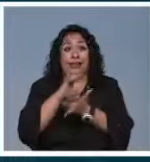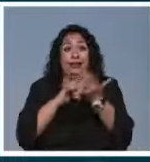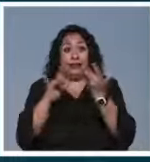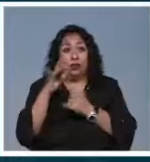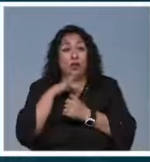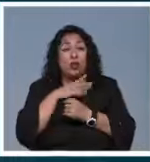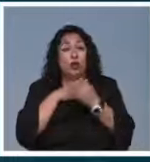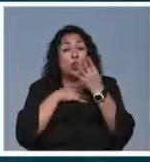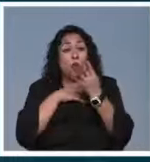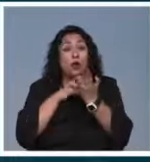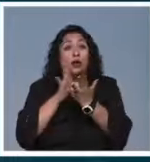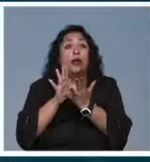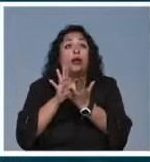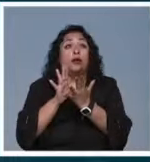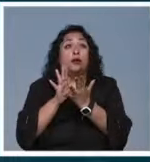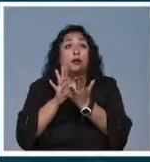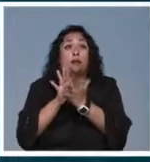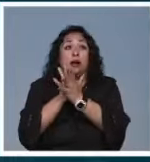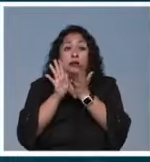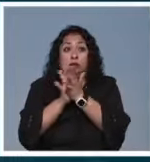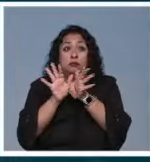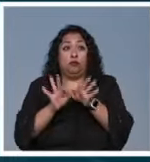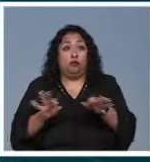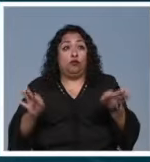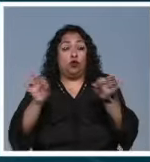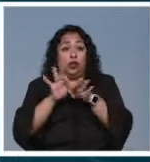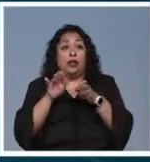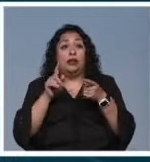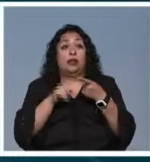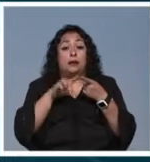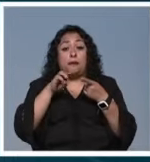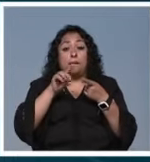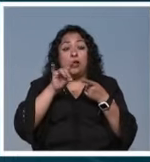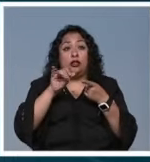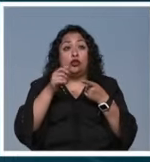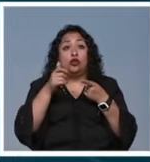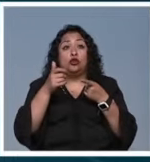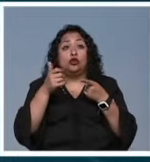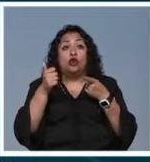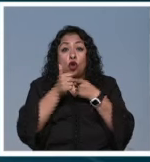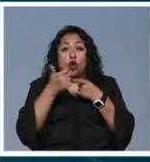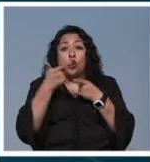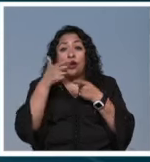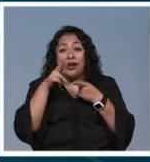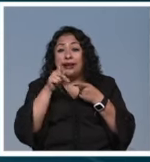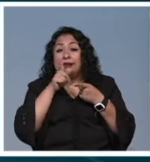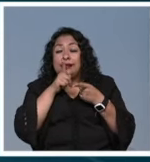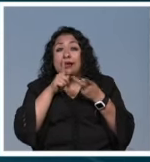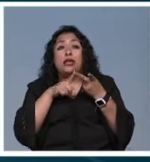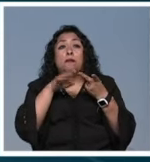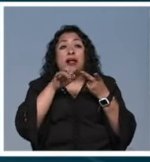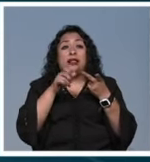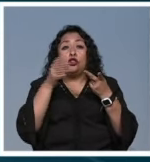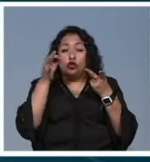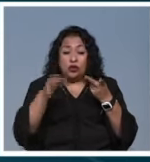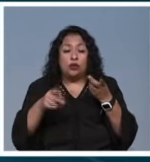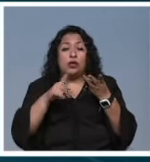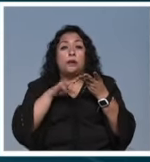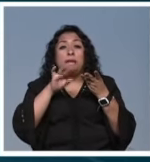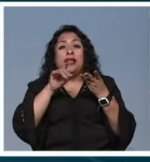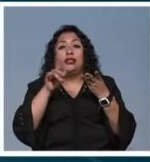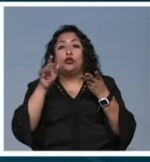hay 4 colaboraciones súper importantes. Está Malditos con Gran Silencio, Malditos Auténticos, Malditos Panteón y